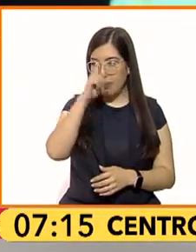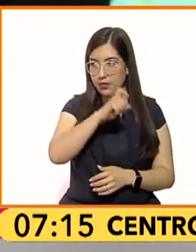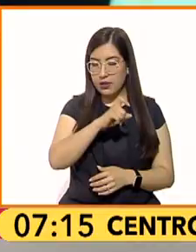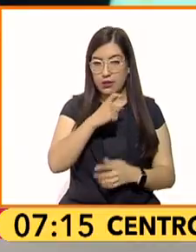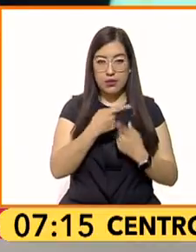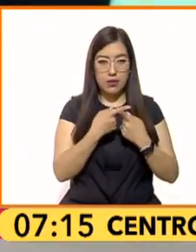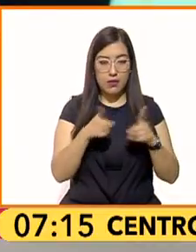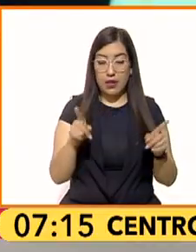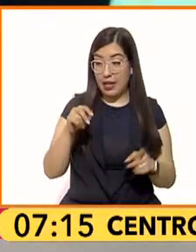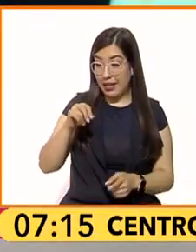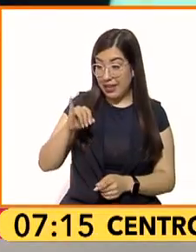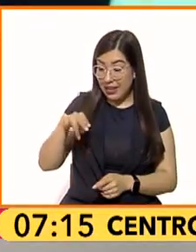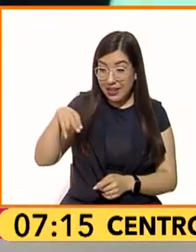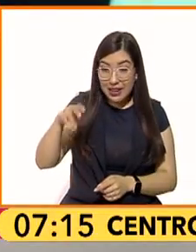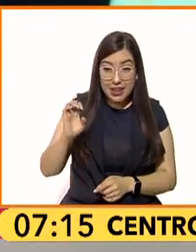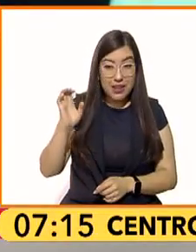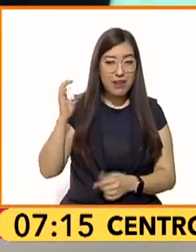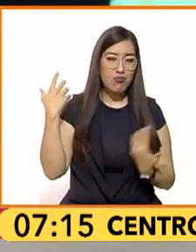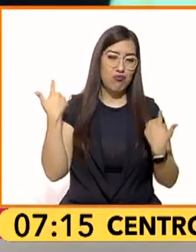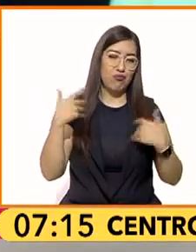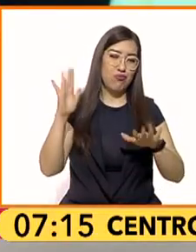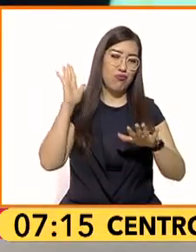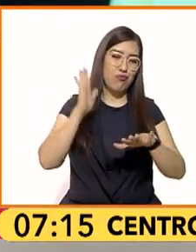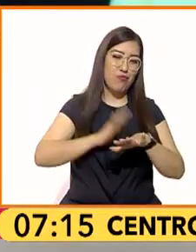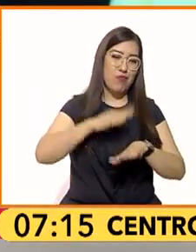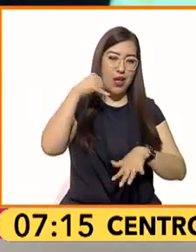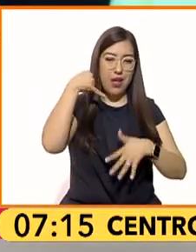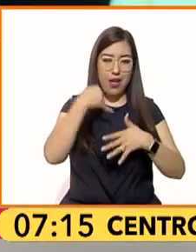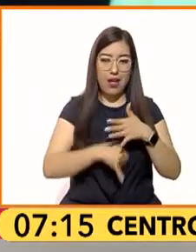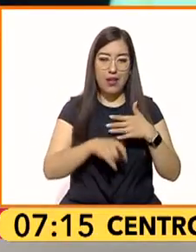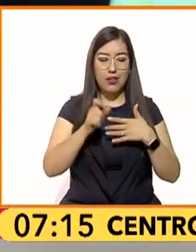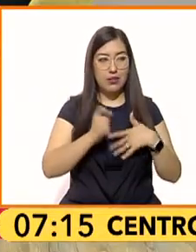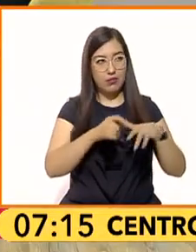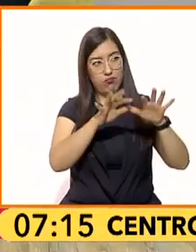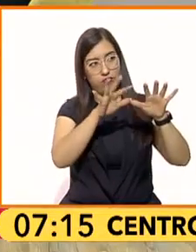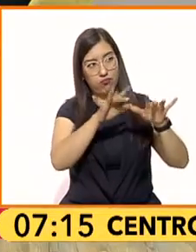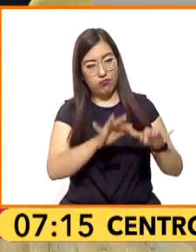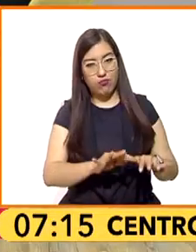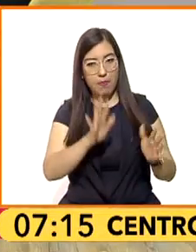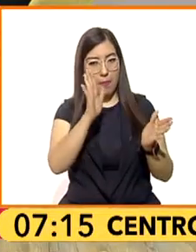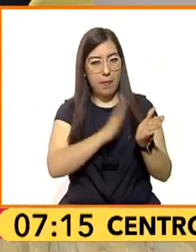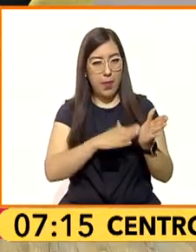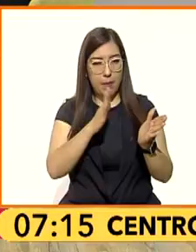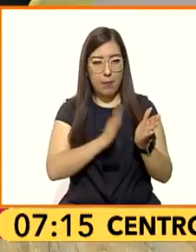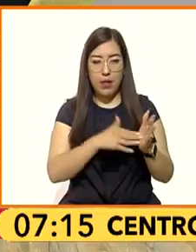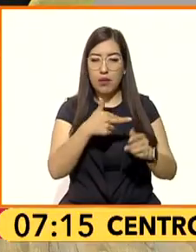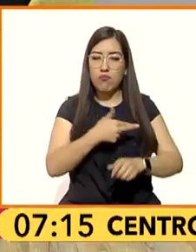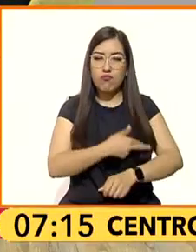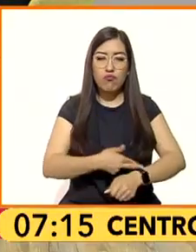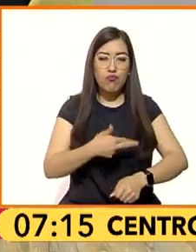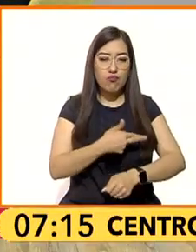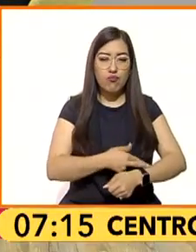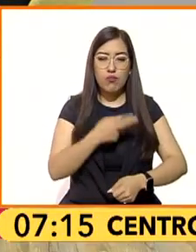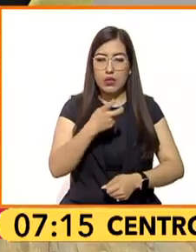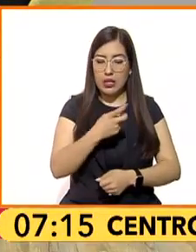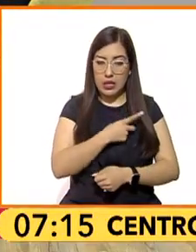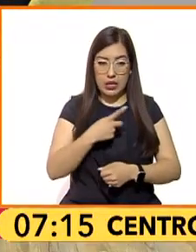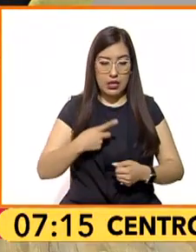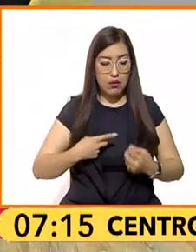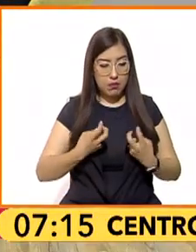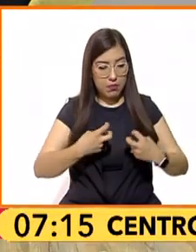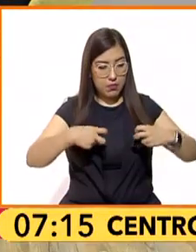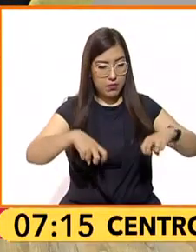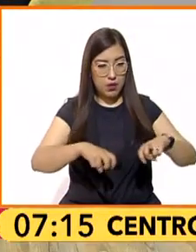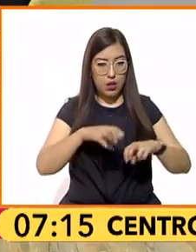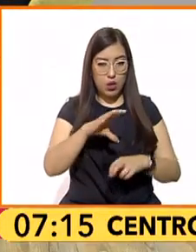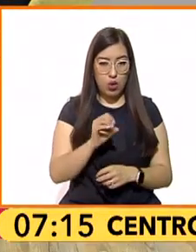INE. Es un documento, que ya es mucho decir. Es un documento así, pero se entra en cónclave y finalmente tiene que tener